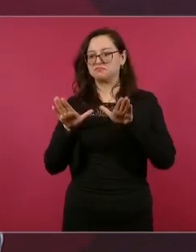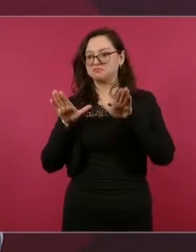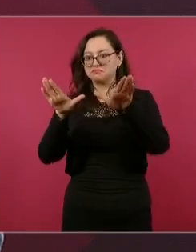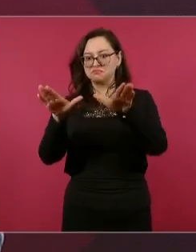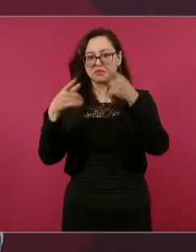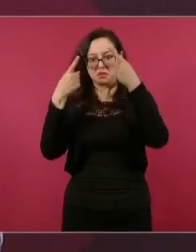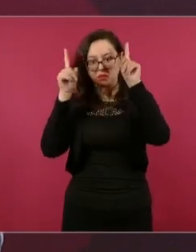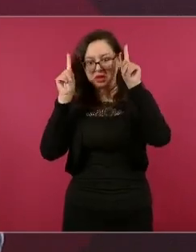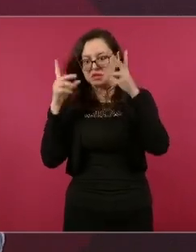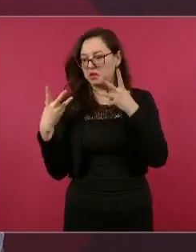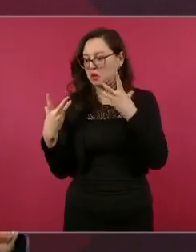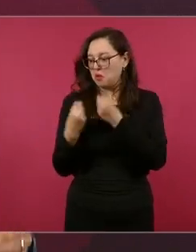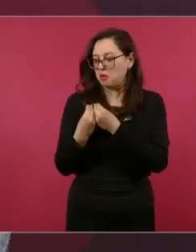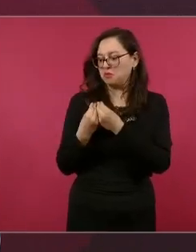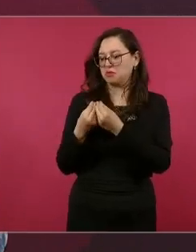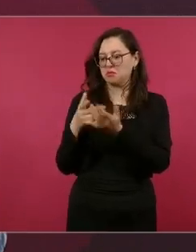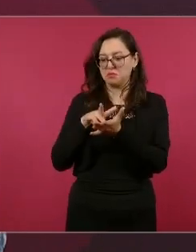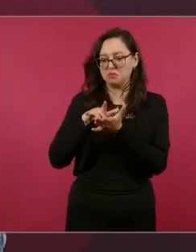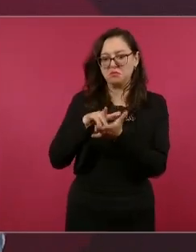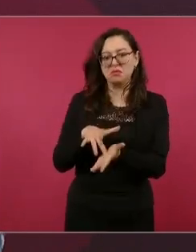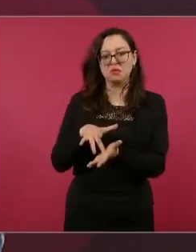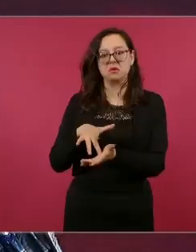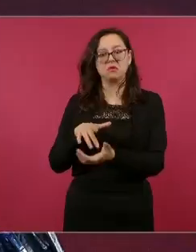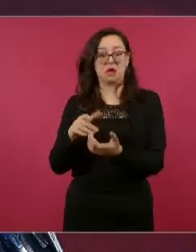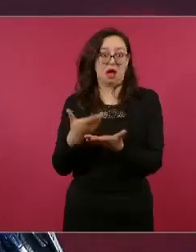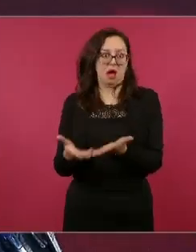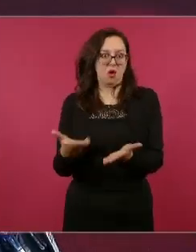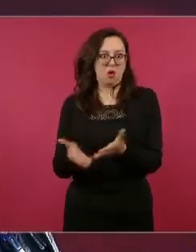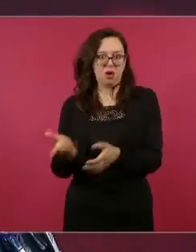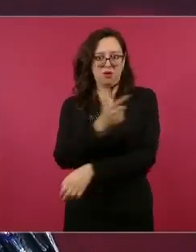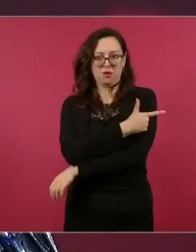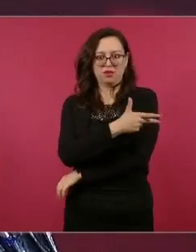Marina, apoyando también la Guardia Nacional.